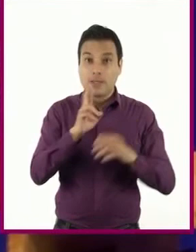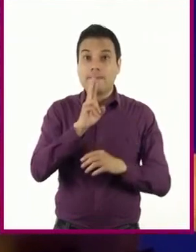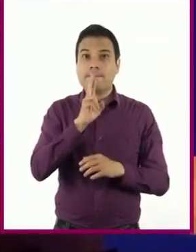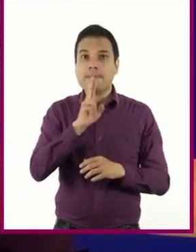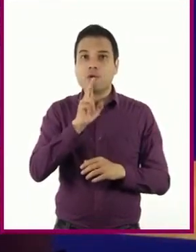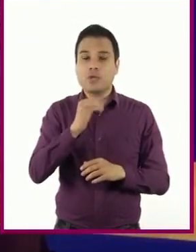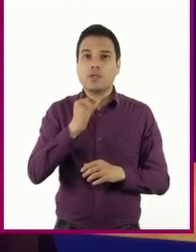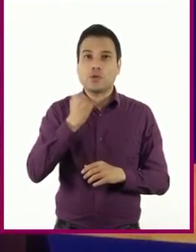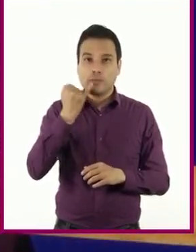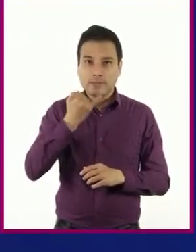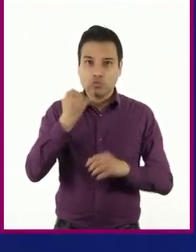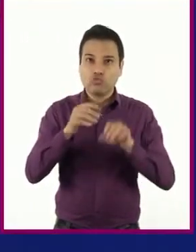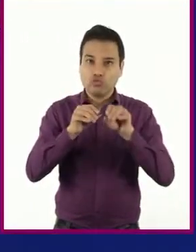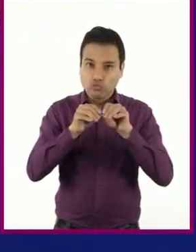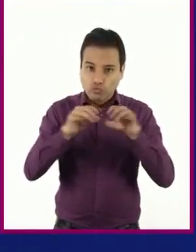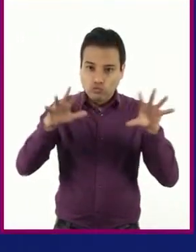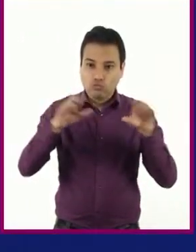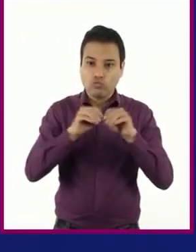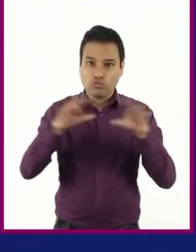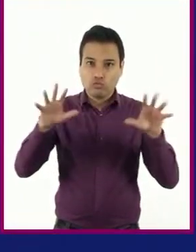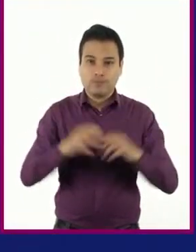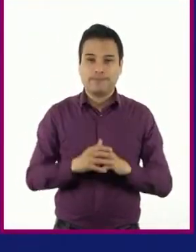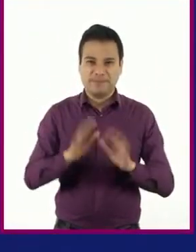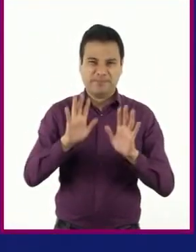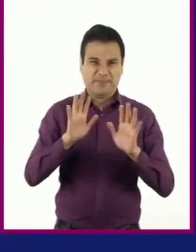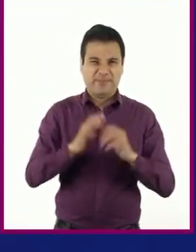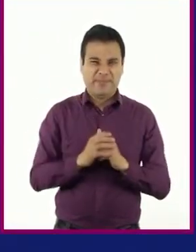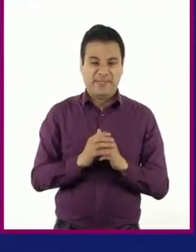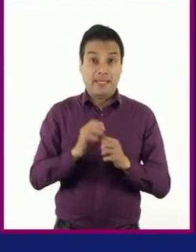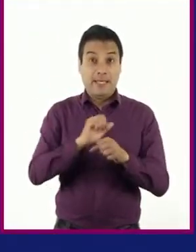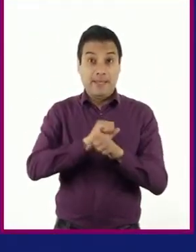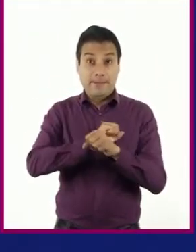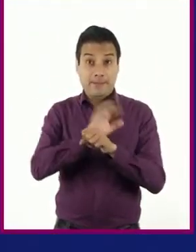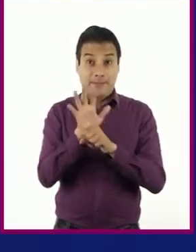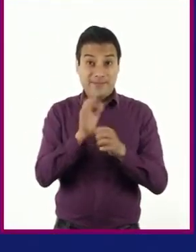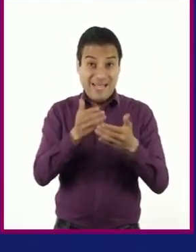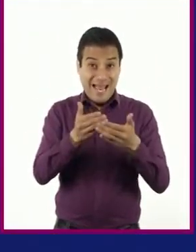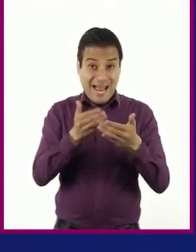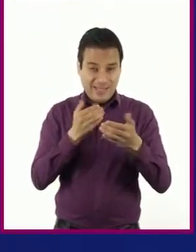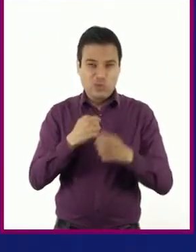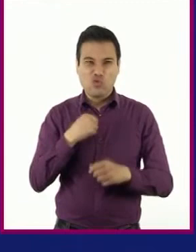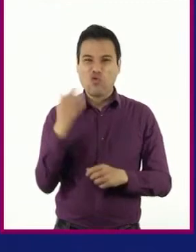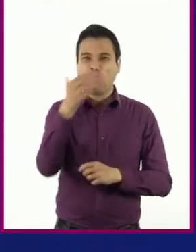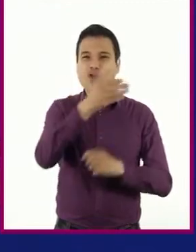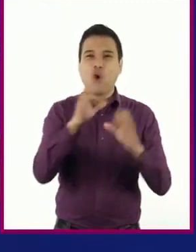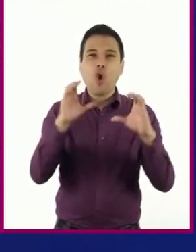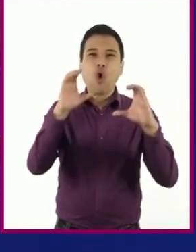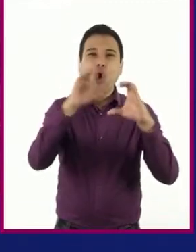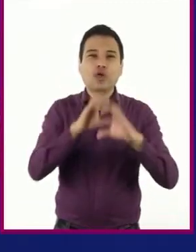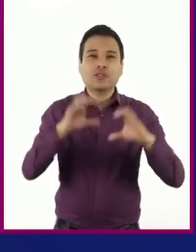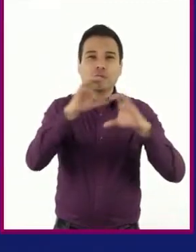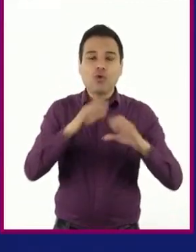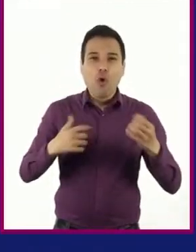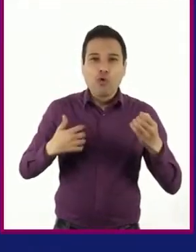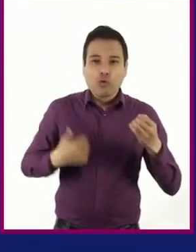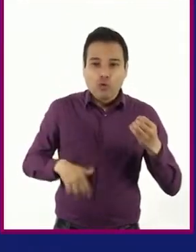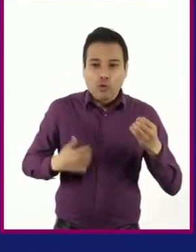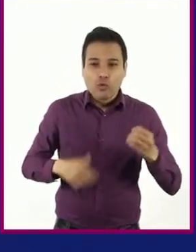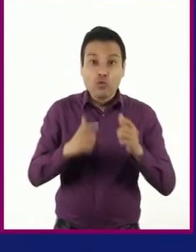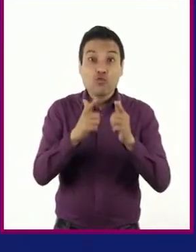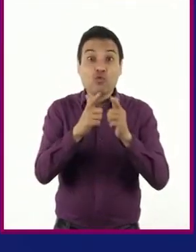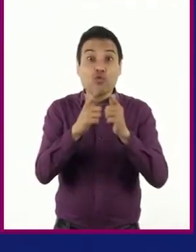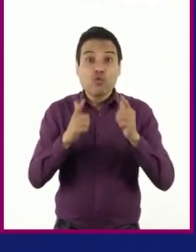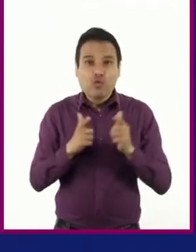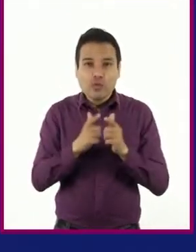lenguas. Profesora, antes de que iniciara la pandemia, fui a un concierto de rock y se presentaron bandas cantando